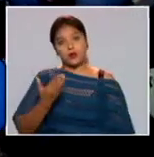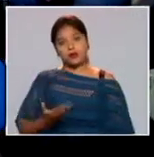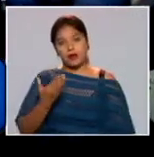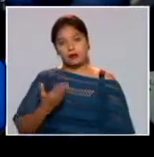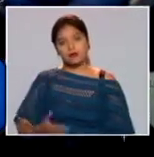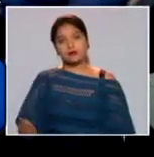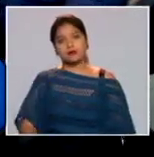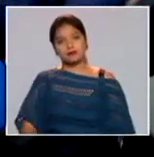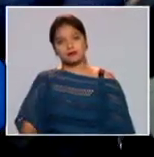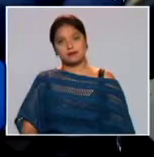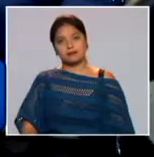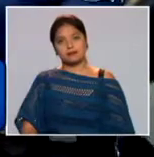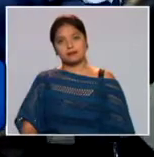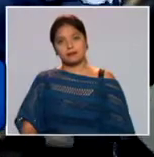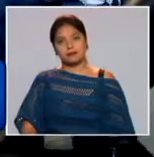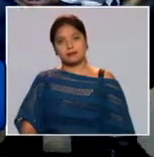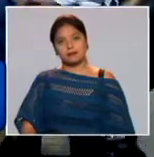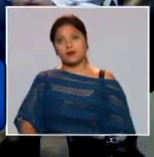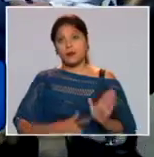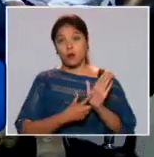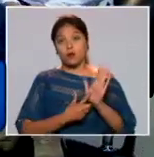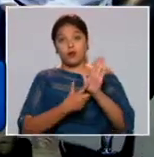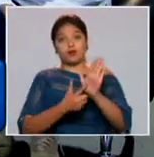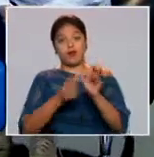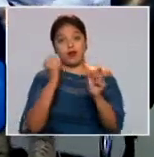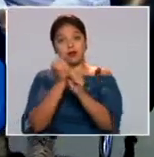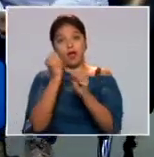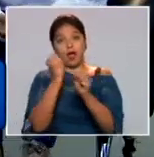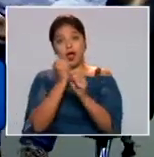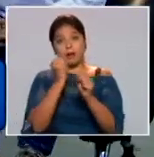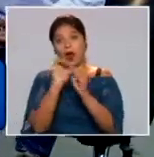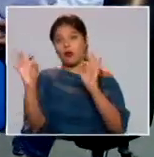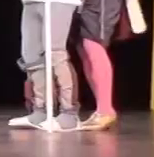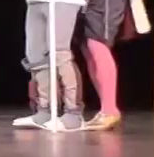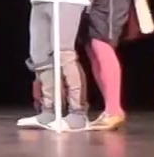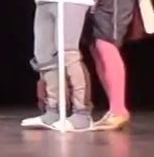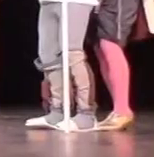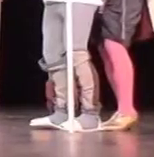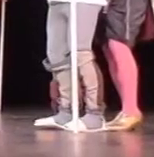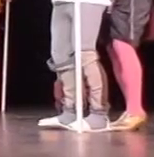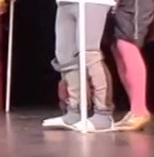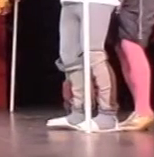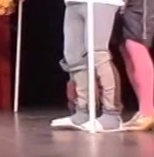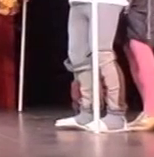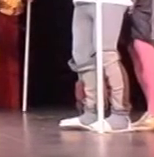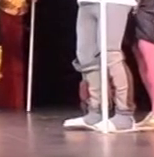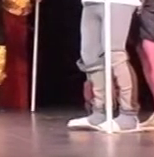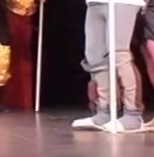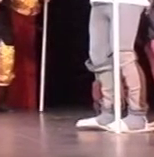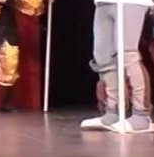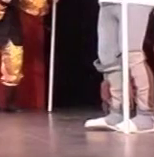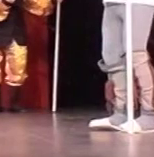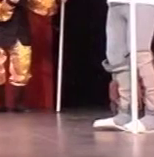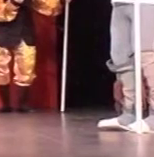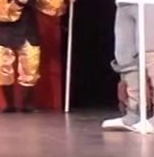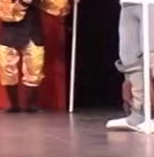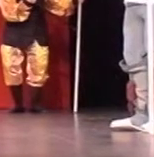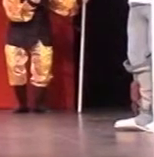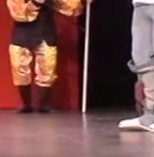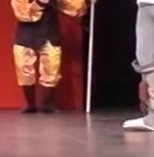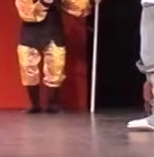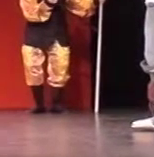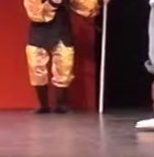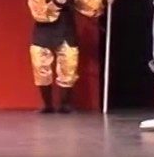importante H realzar el trabajo de los dramaturgos que tienen una obra bien importante y muy